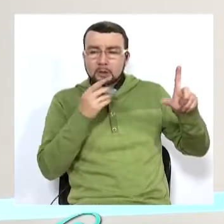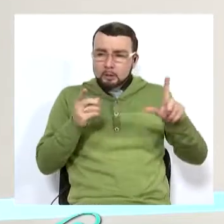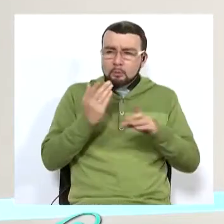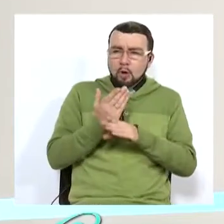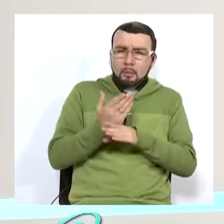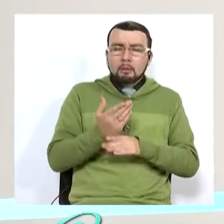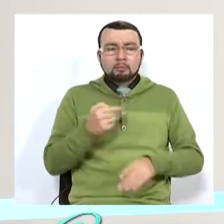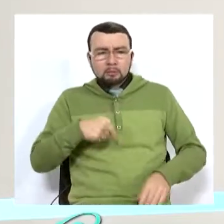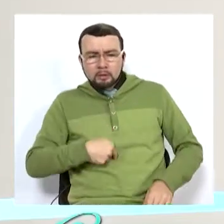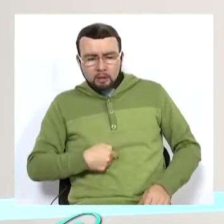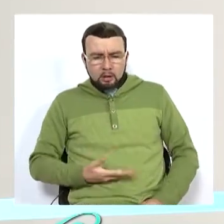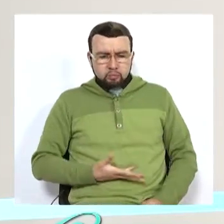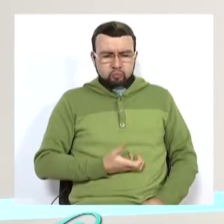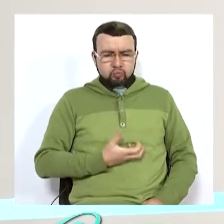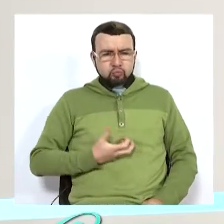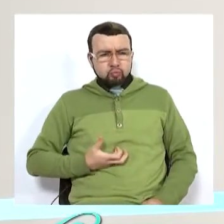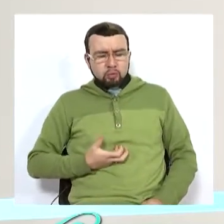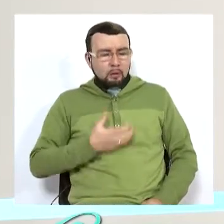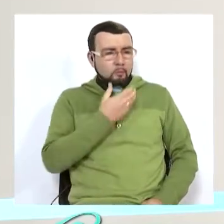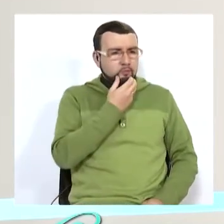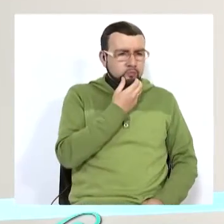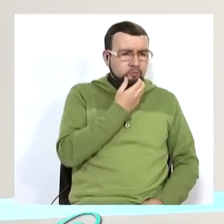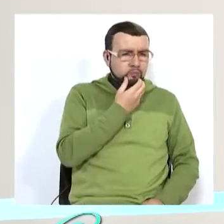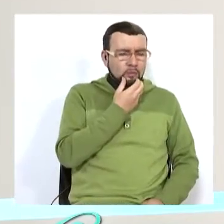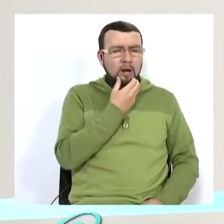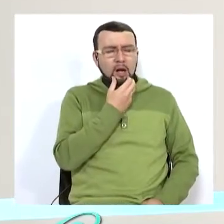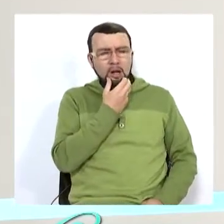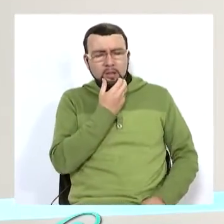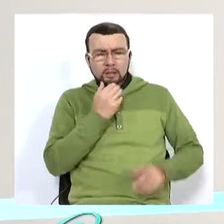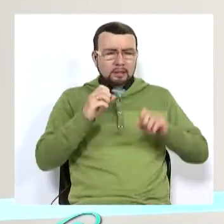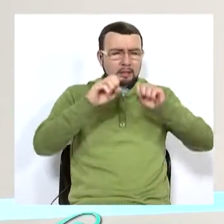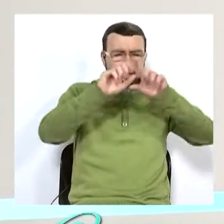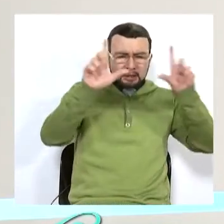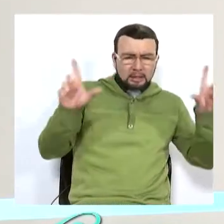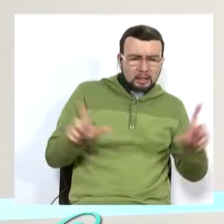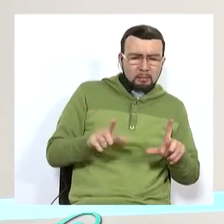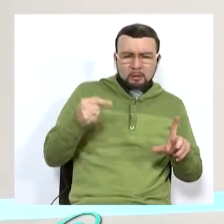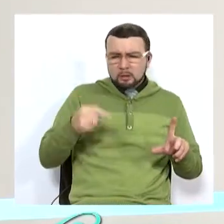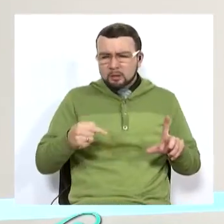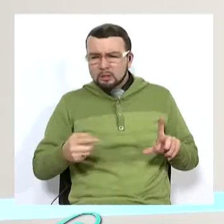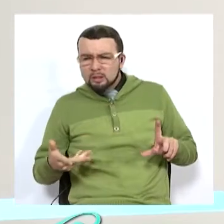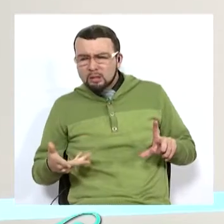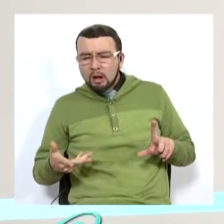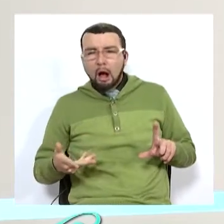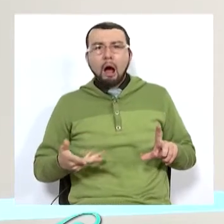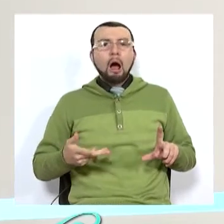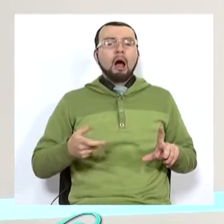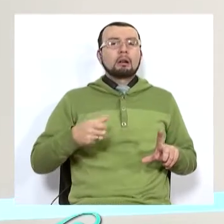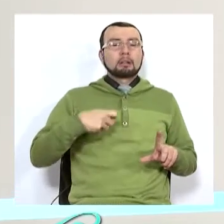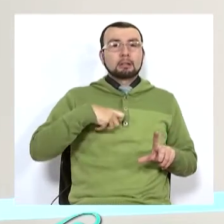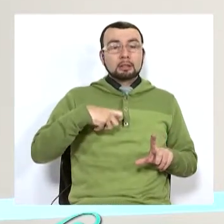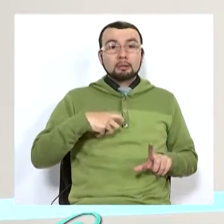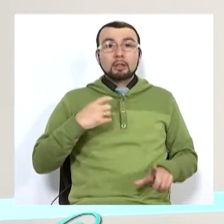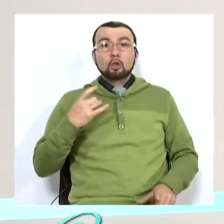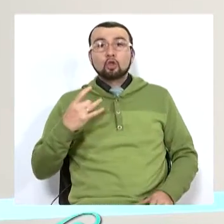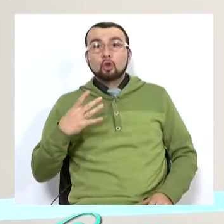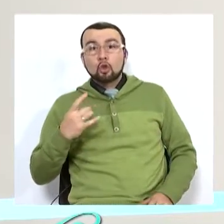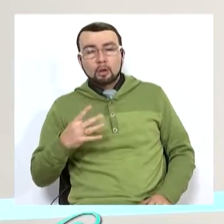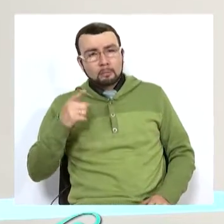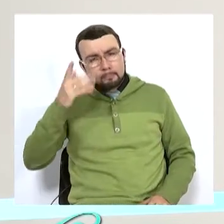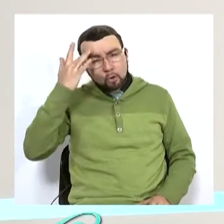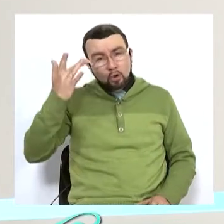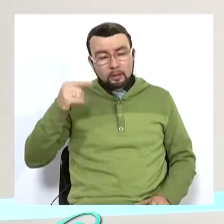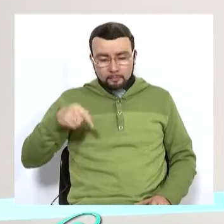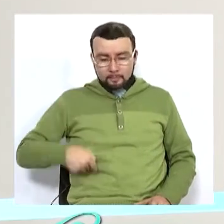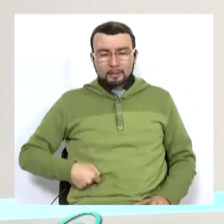gástrico, una gastritis. Y finalmente se le hicieron todos los exámenes y lo que tenía era un dolor por cólicos